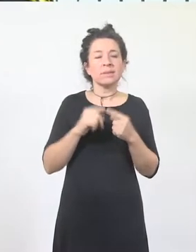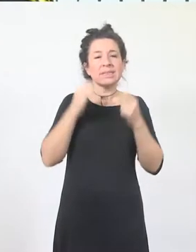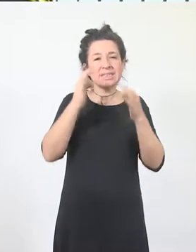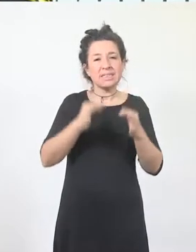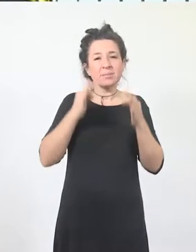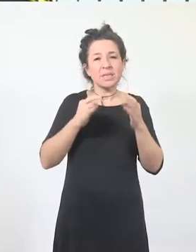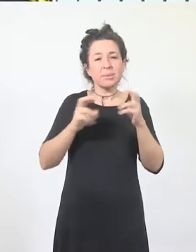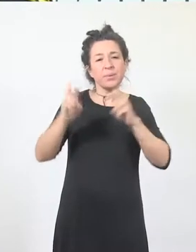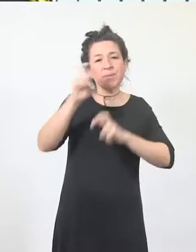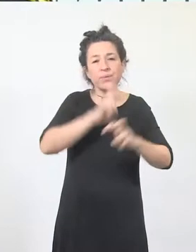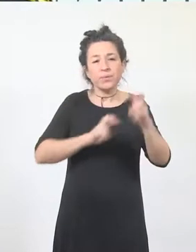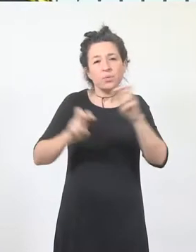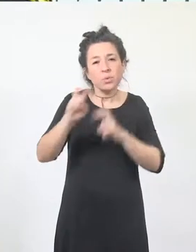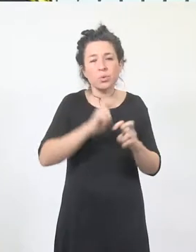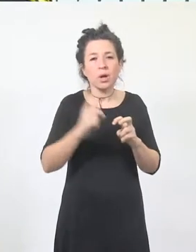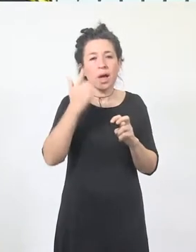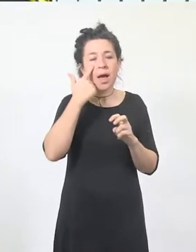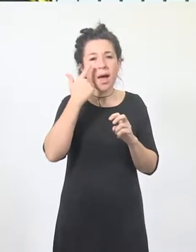siempre encontrar